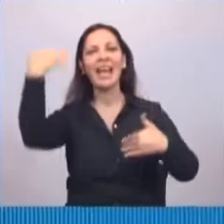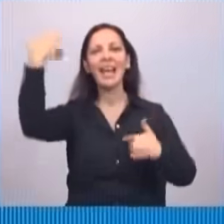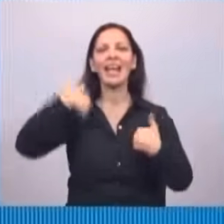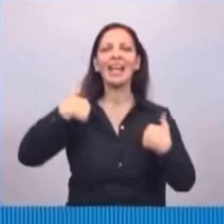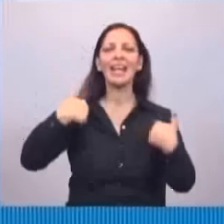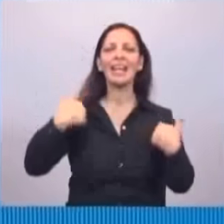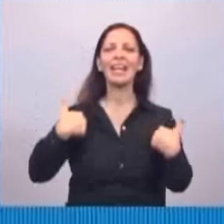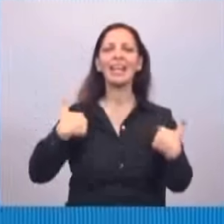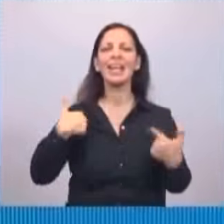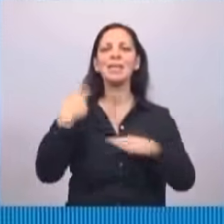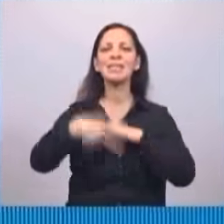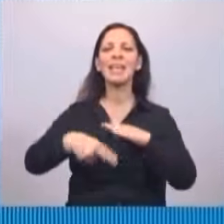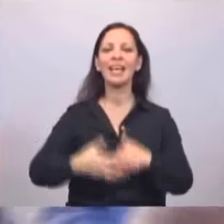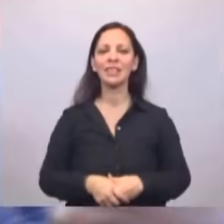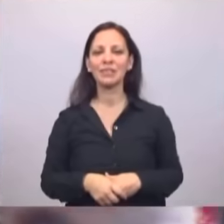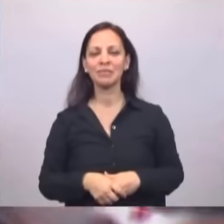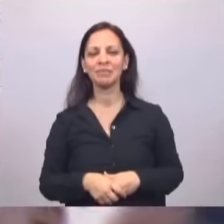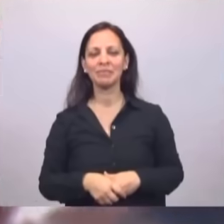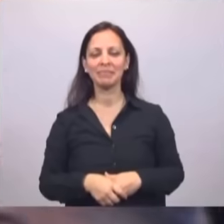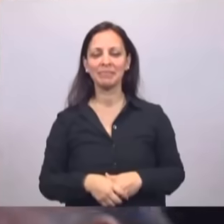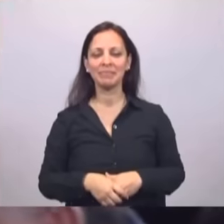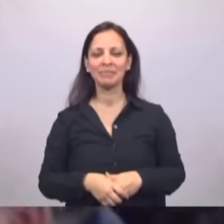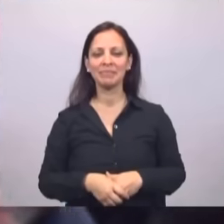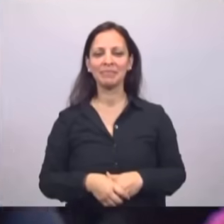ahora. ¿Cómo? Es una provincia